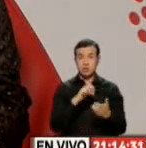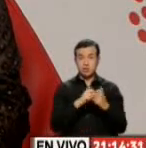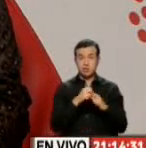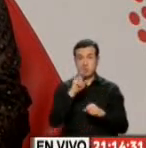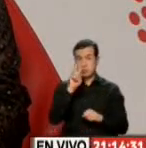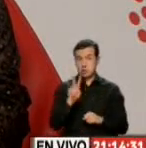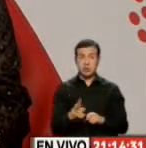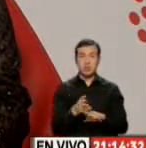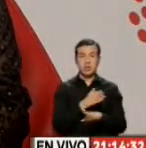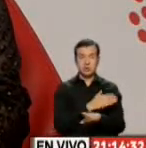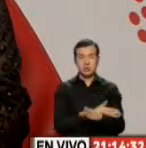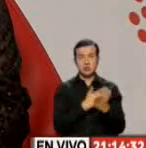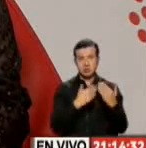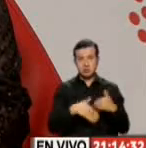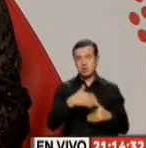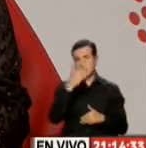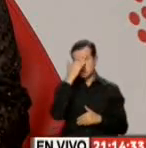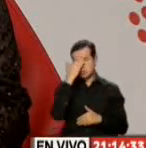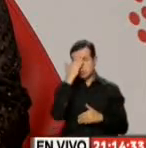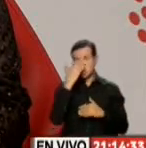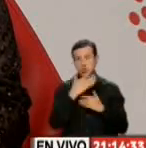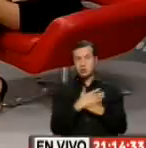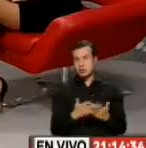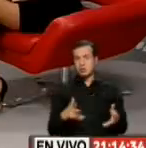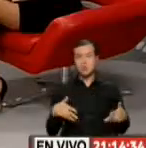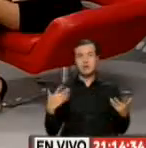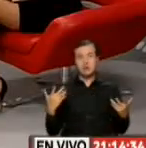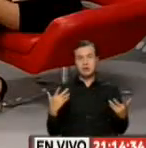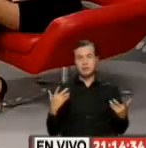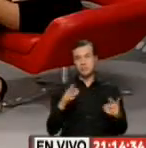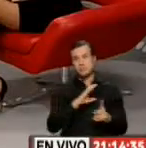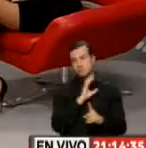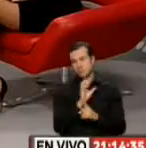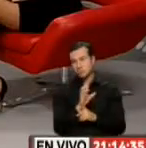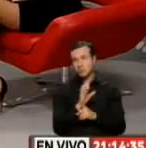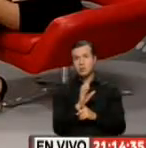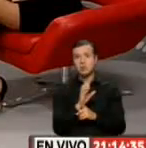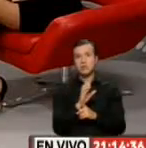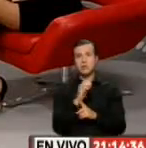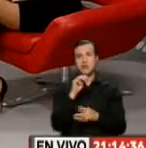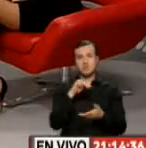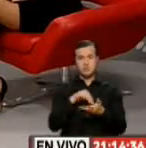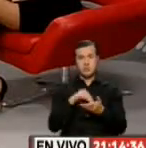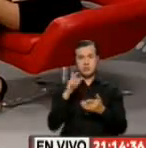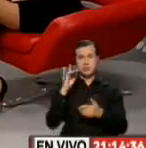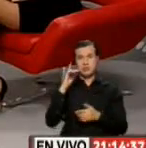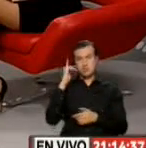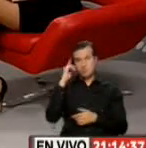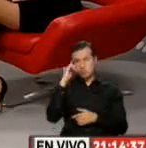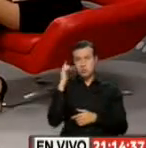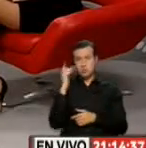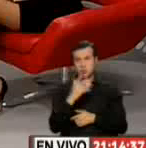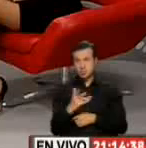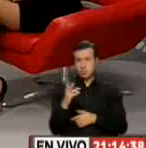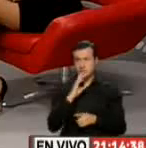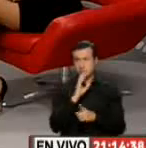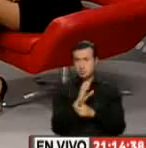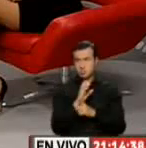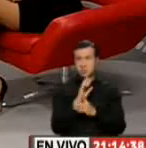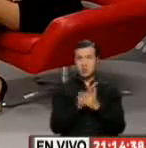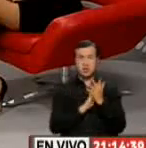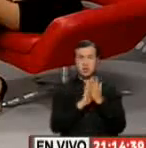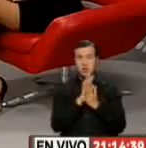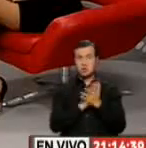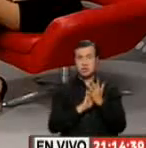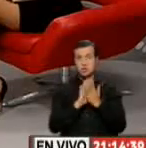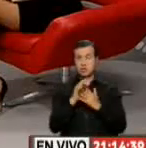venezolano, usted sabe que está prácticamente cuestionado por los miembros estatales actuales. Y eso acéfala también desde